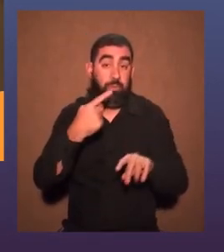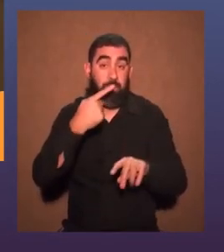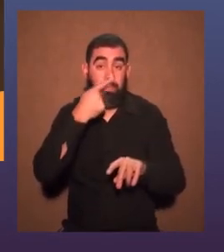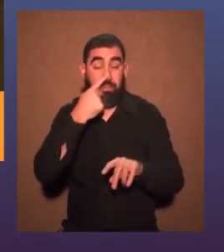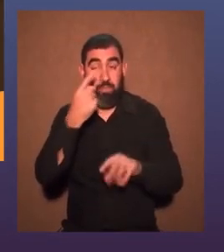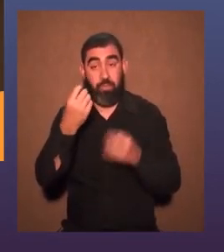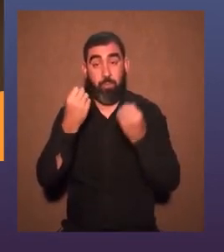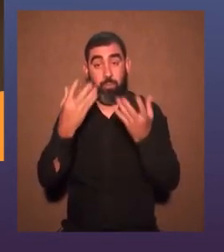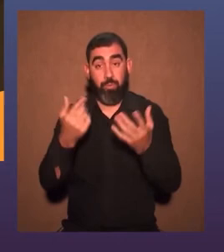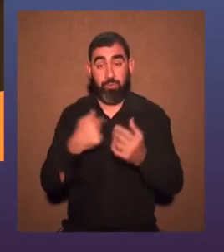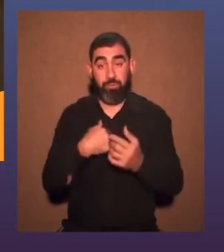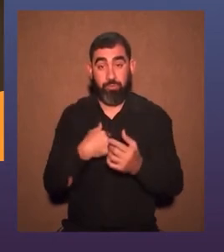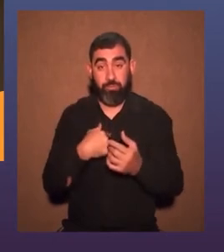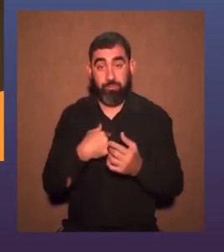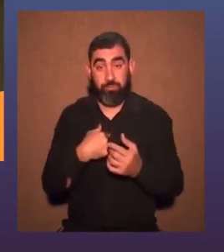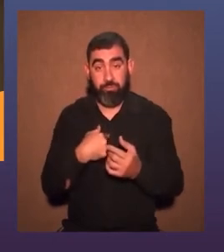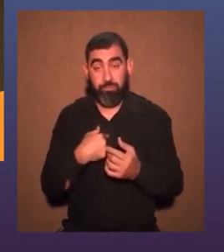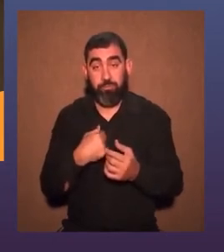interesante porque uno, digamos,